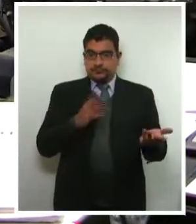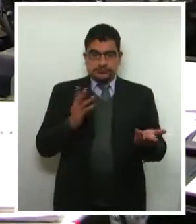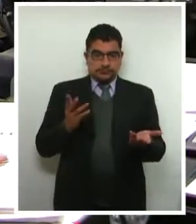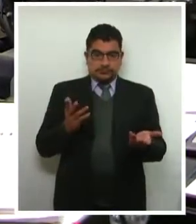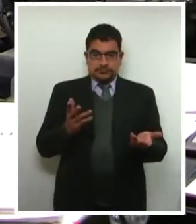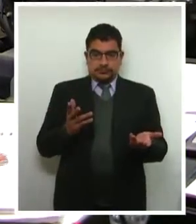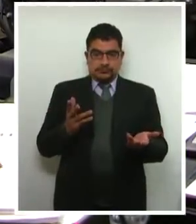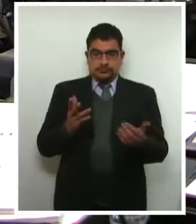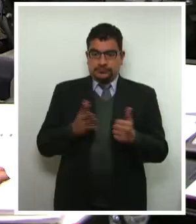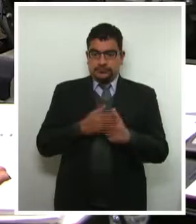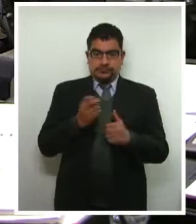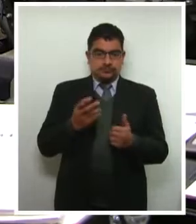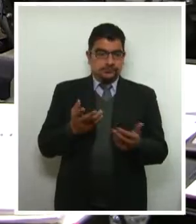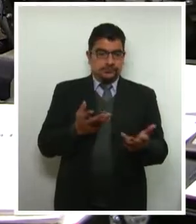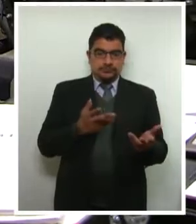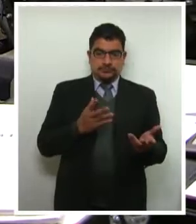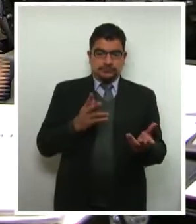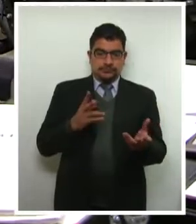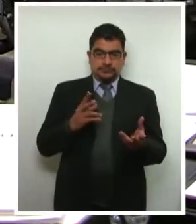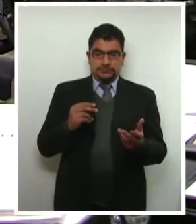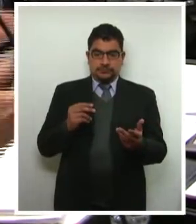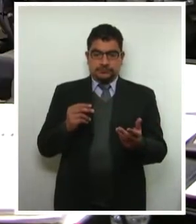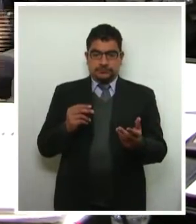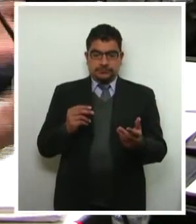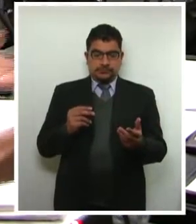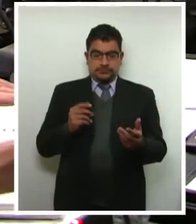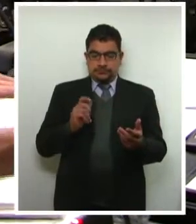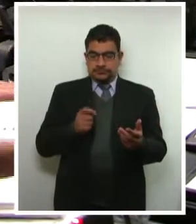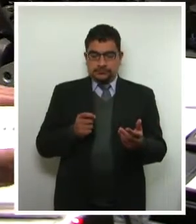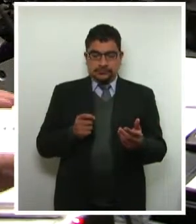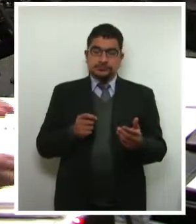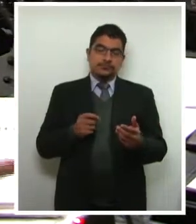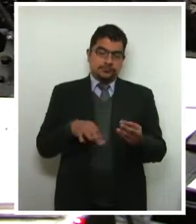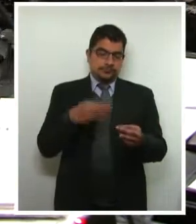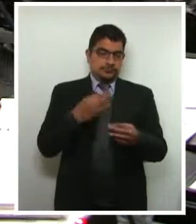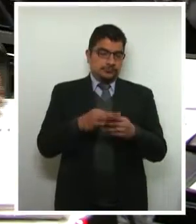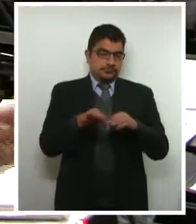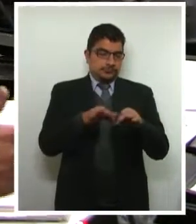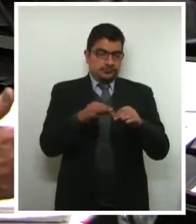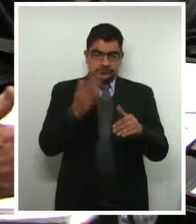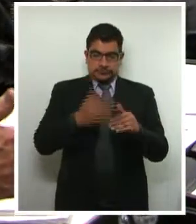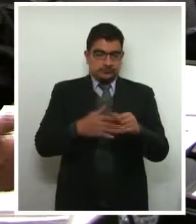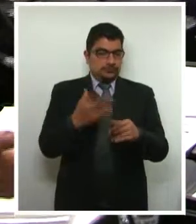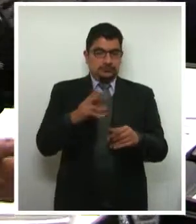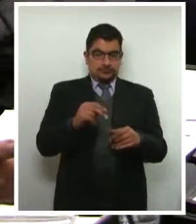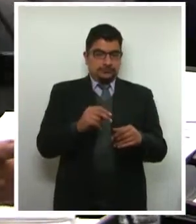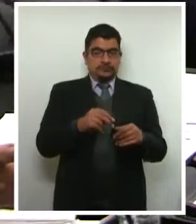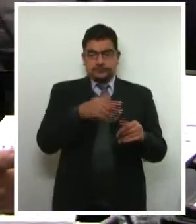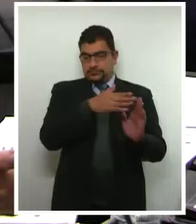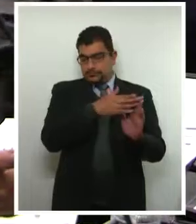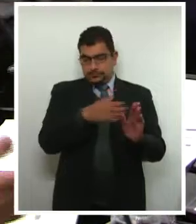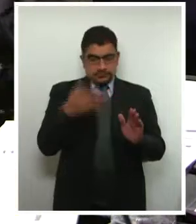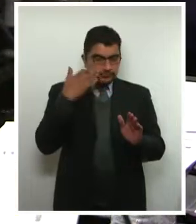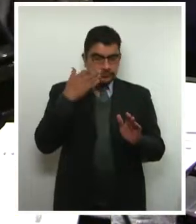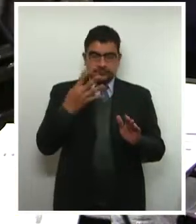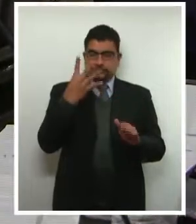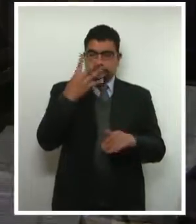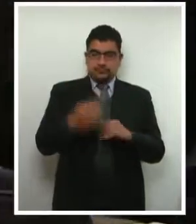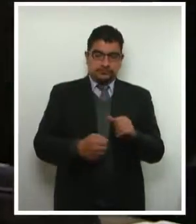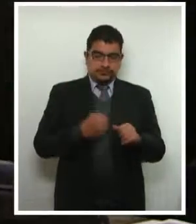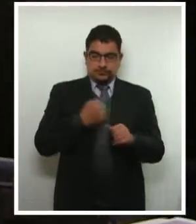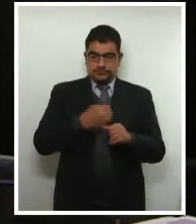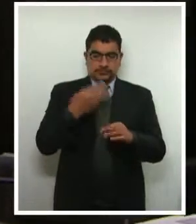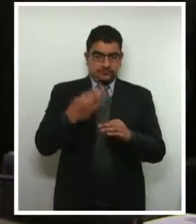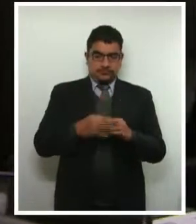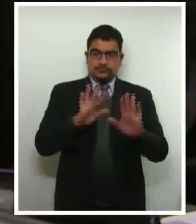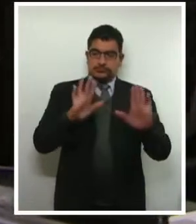eso no tiene que ver que cuando cumpla con la función, van a estar cumpliendo una función por 4 años.